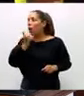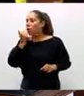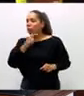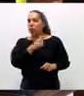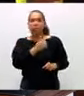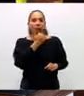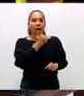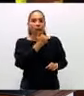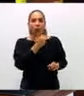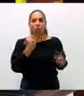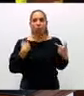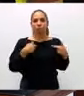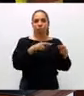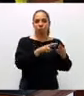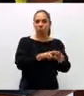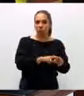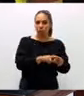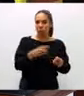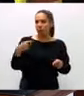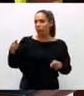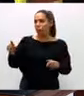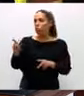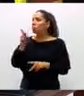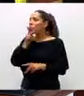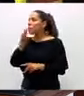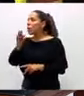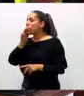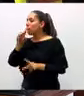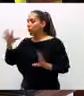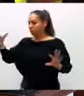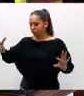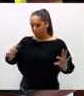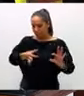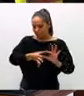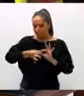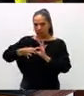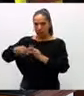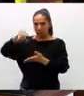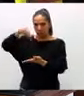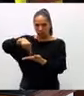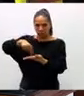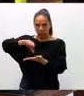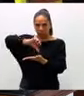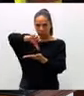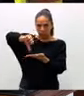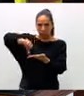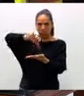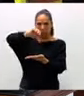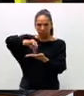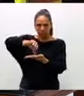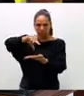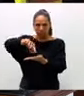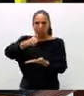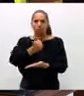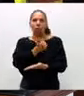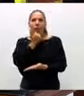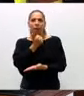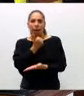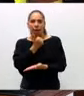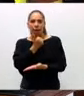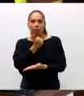ponemos a los estudiantes al centro, cuando hay una situación específica en donde